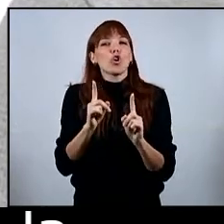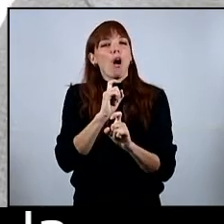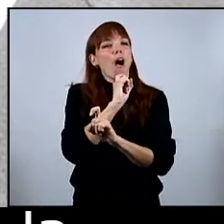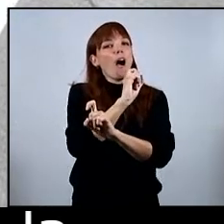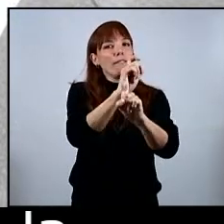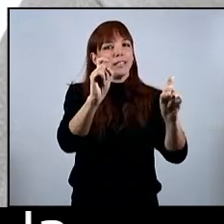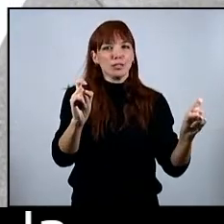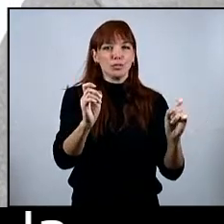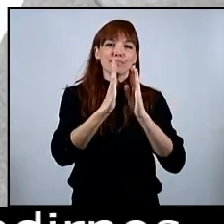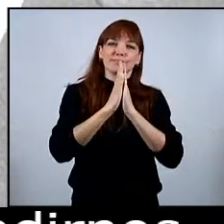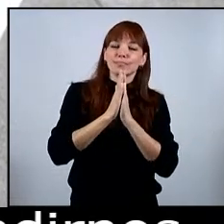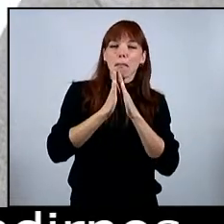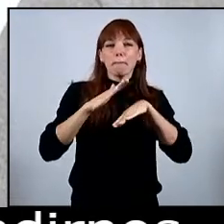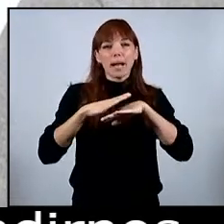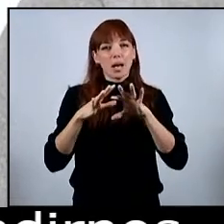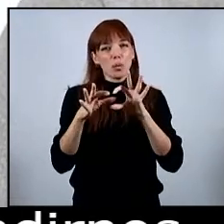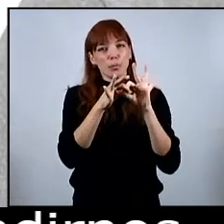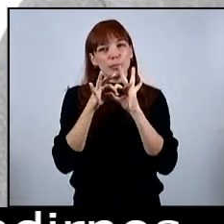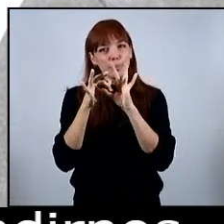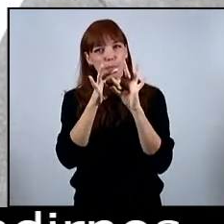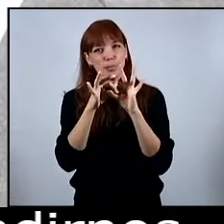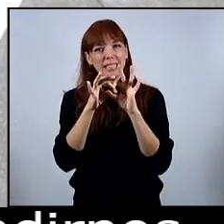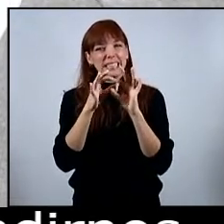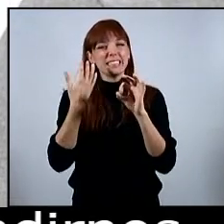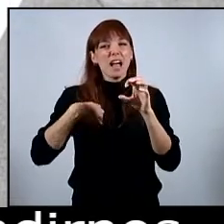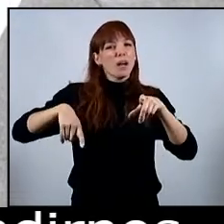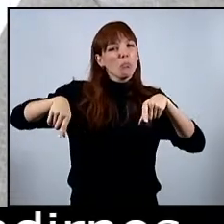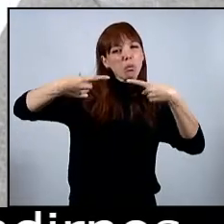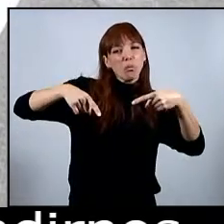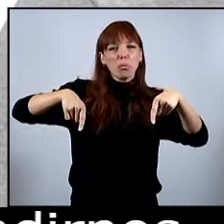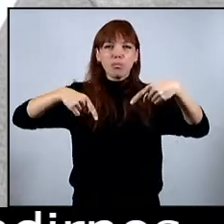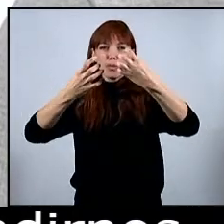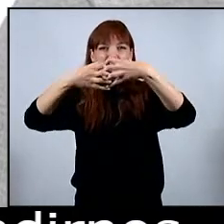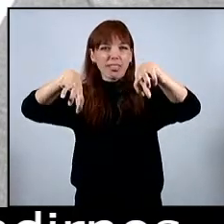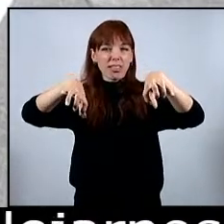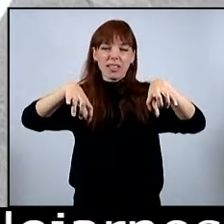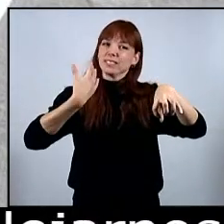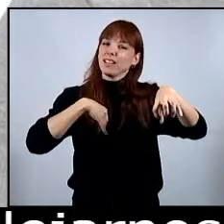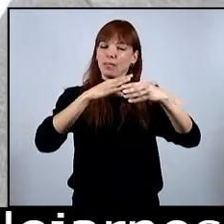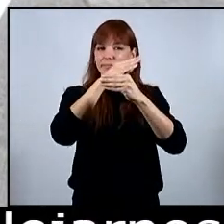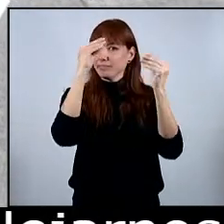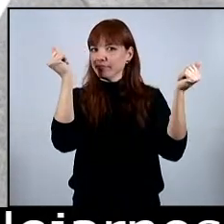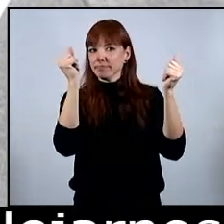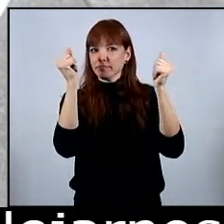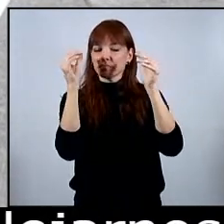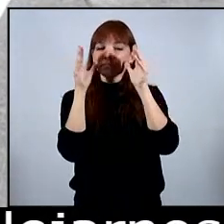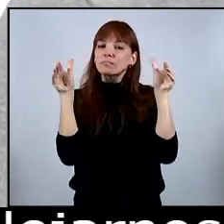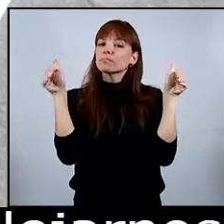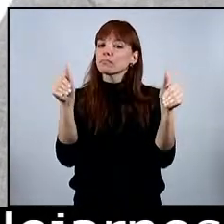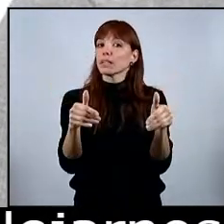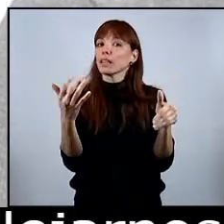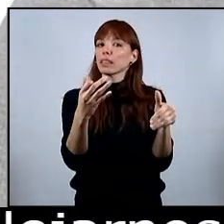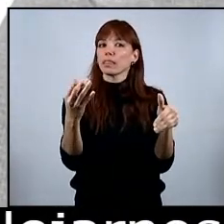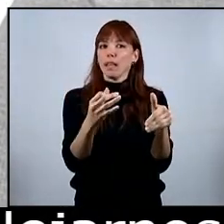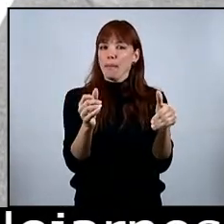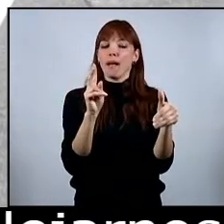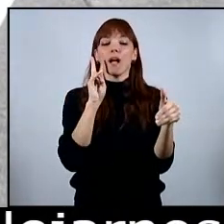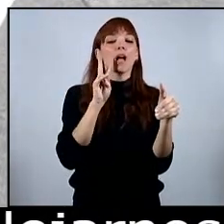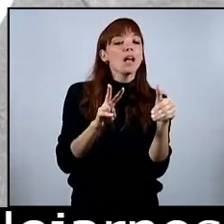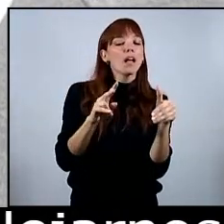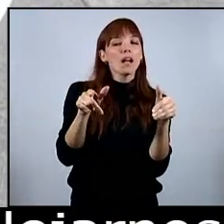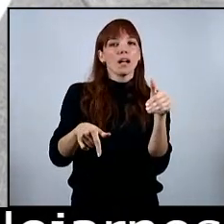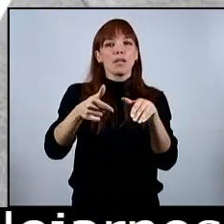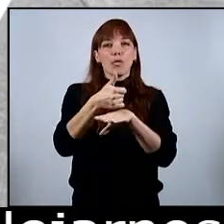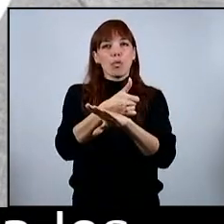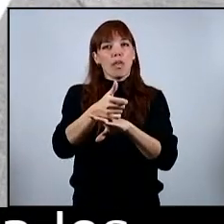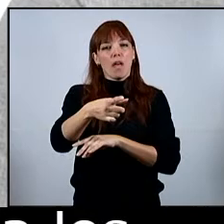Yo creo que tenemos que alejarnos de la crispación y del enfrentamiento y mirar a los ojos a los extremeños, que es a quienes representamos